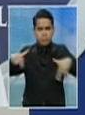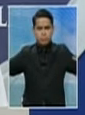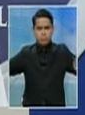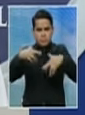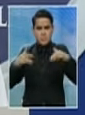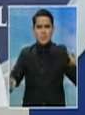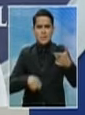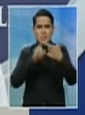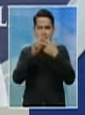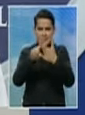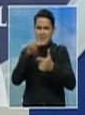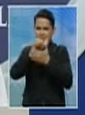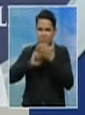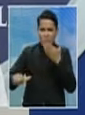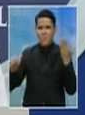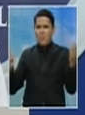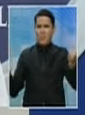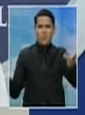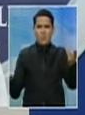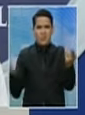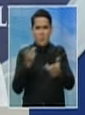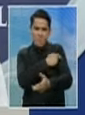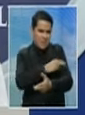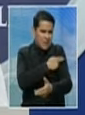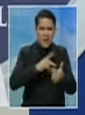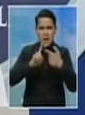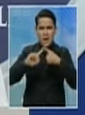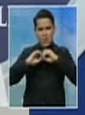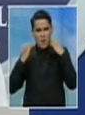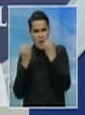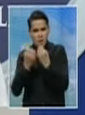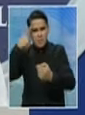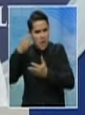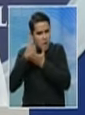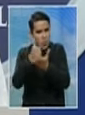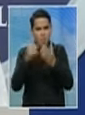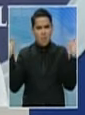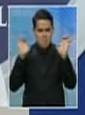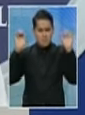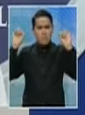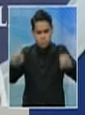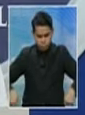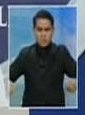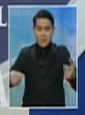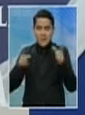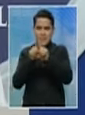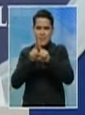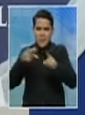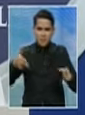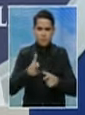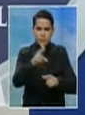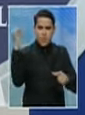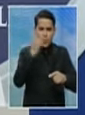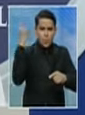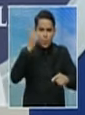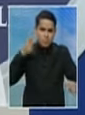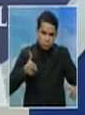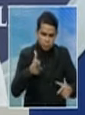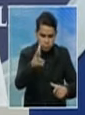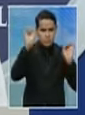de socorro y emergencia acreditados por su institución pública o privada, las ambulancias, los miembros de cuerpos de